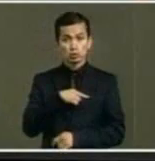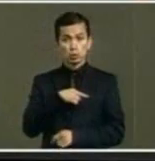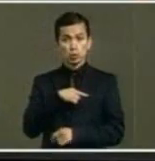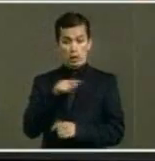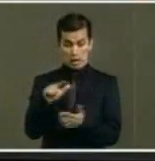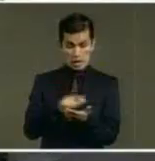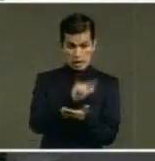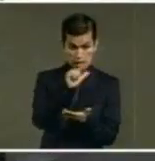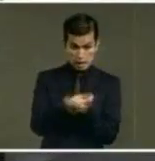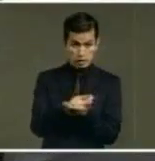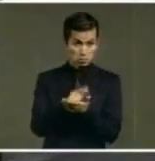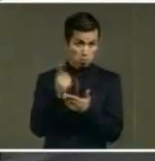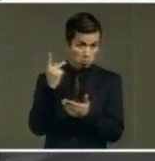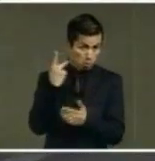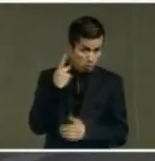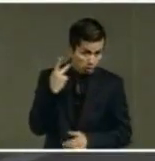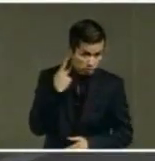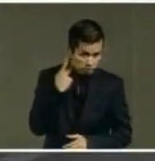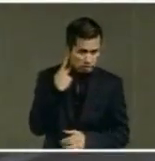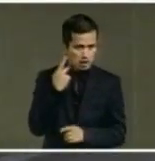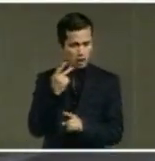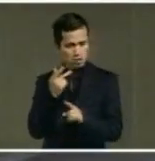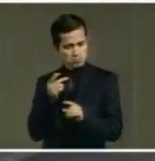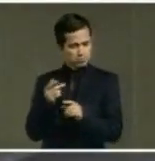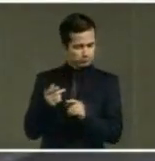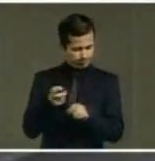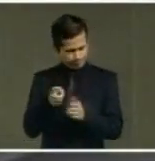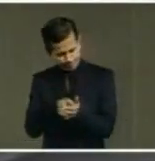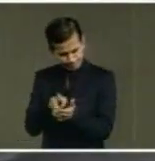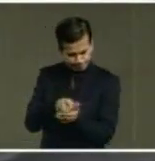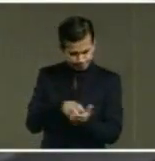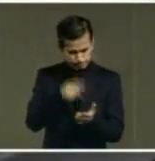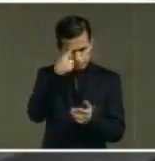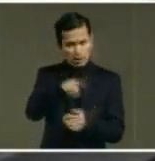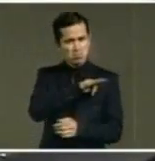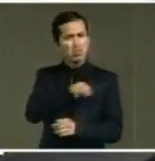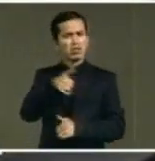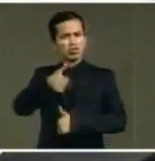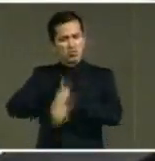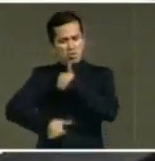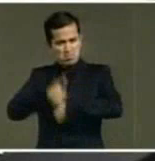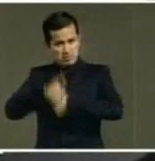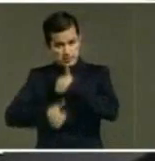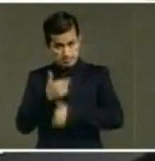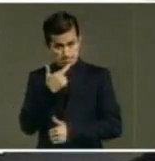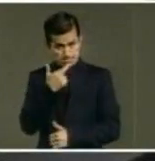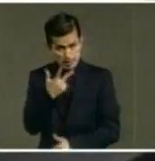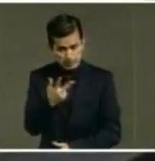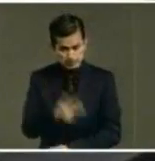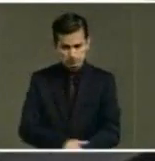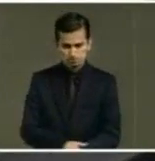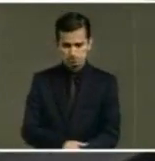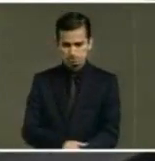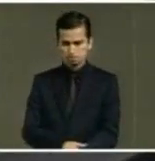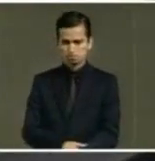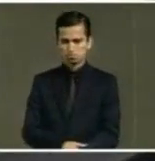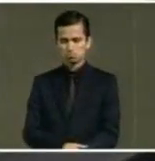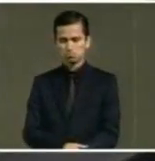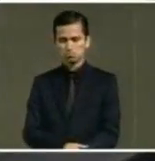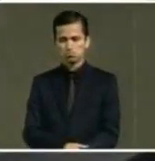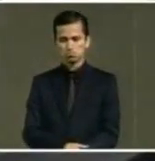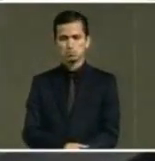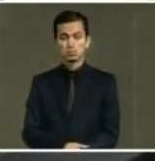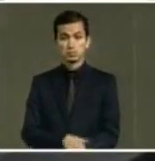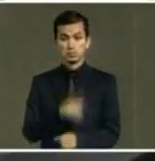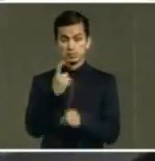la competitividad. Y lo que hemos hecho ahí son varias cosas. Primero, para potenciar uno de nuestros